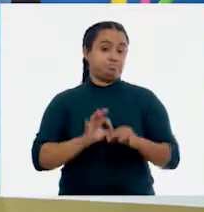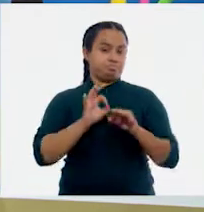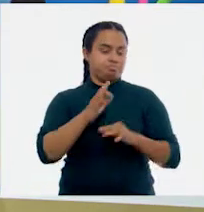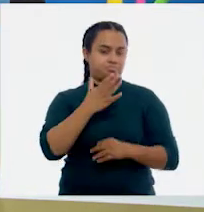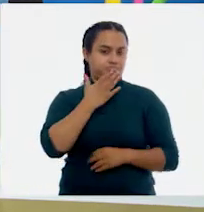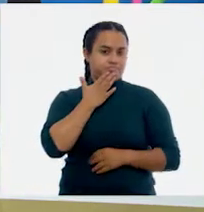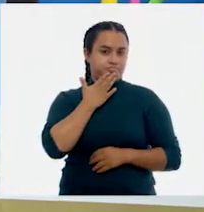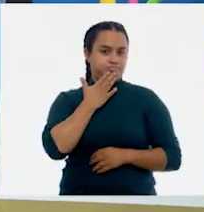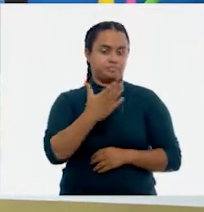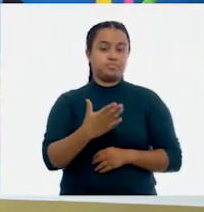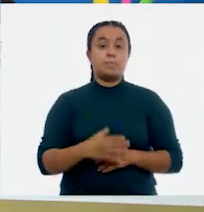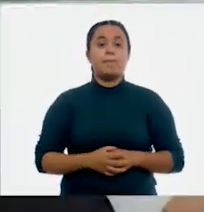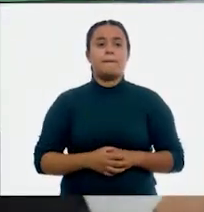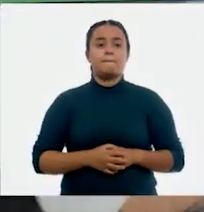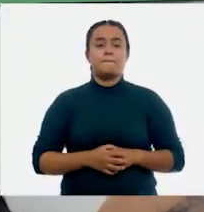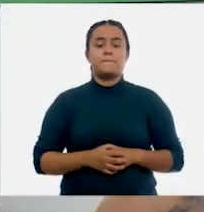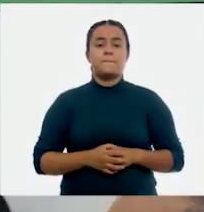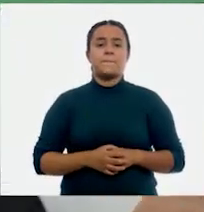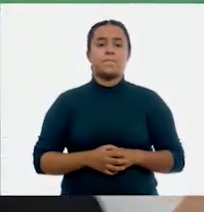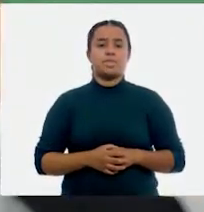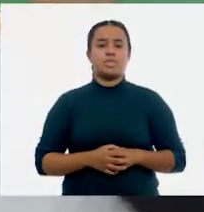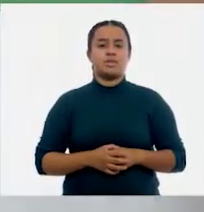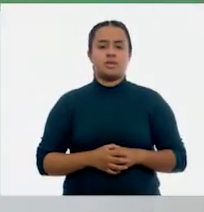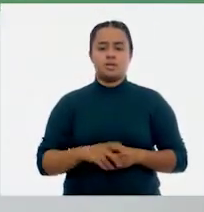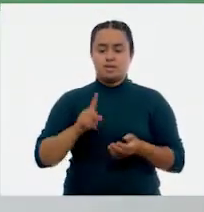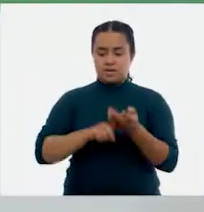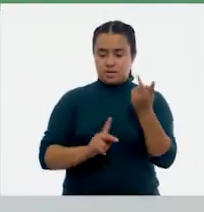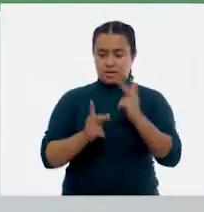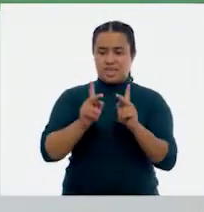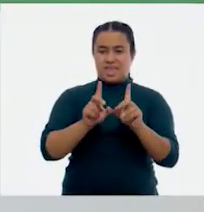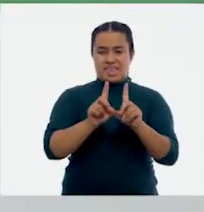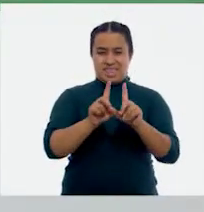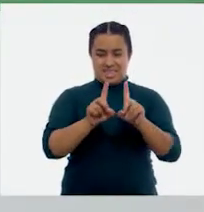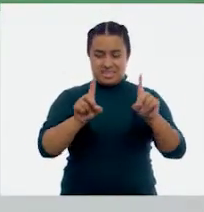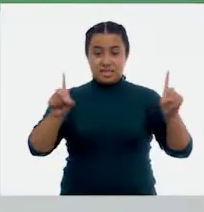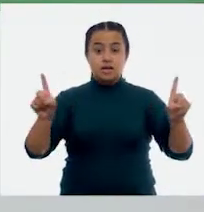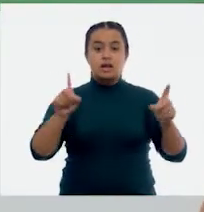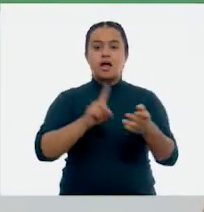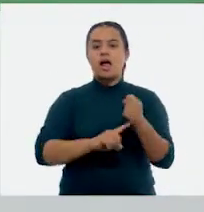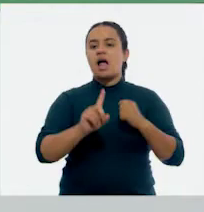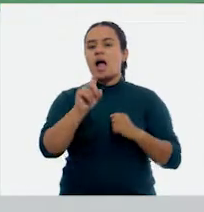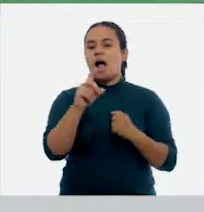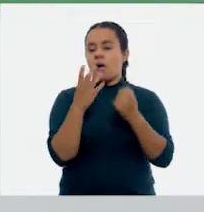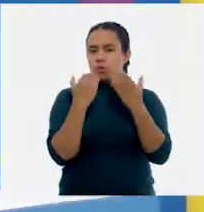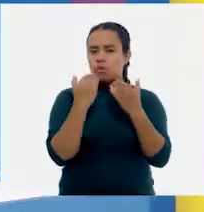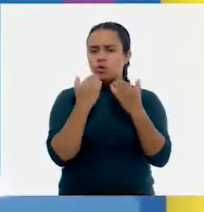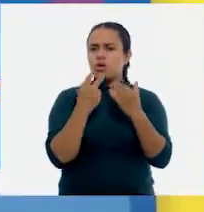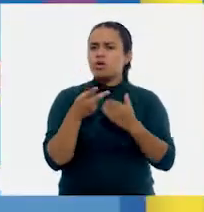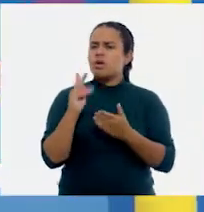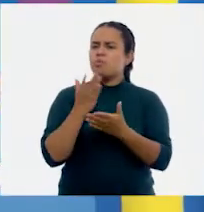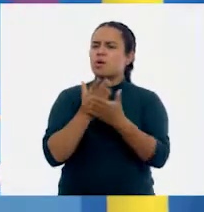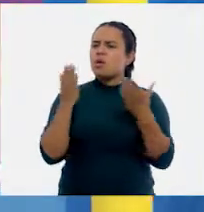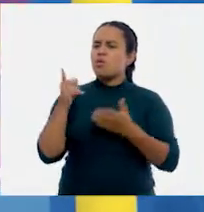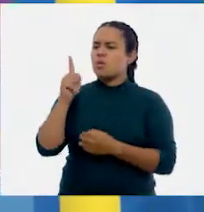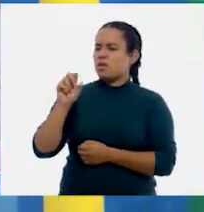perfecto. Si ya dijimos que en los matorrales o desiertos el agua es escasa, ¿cómo será el